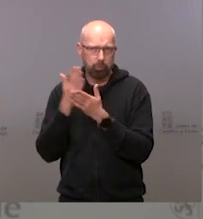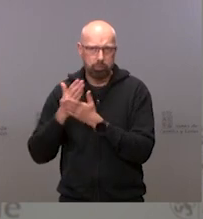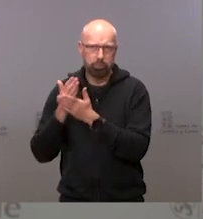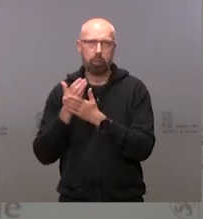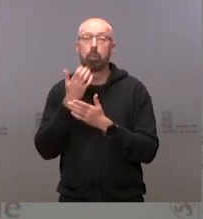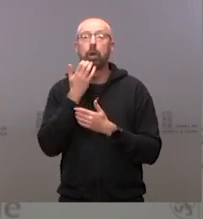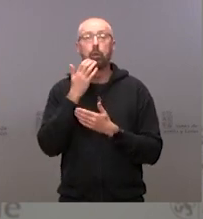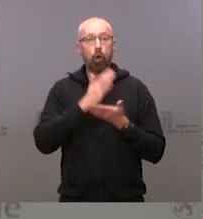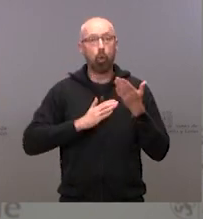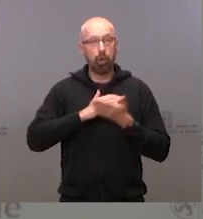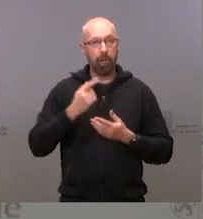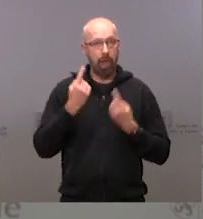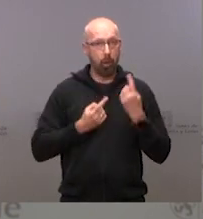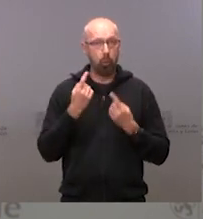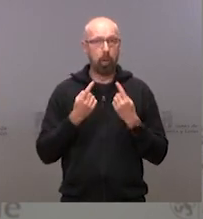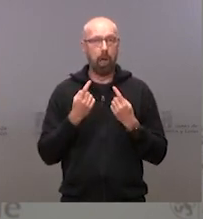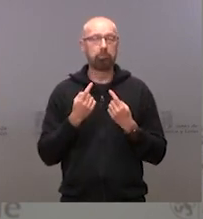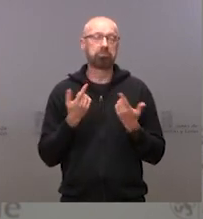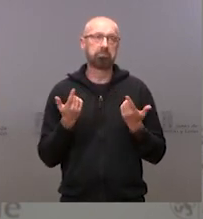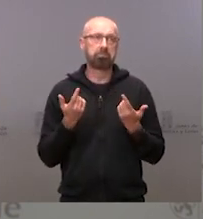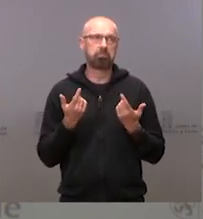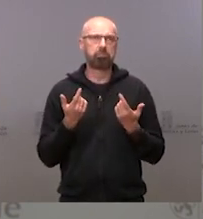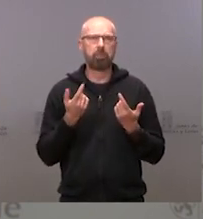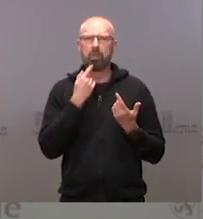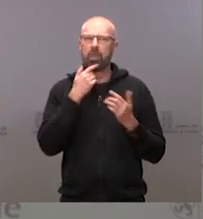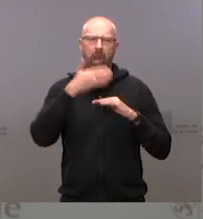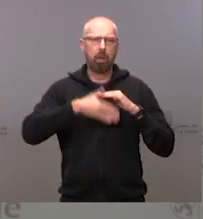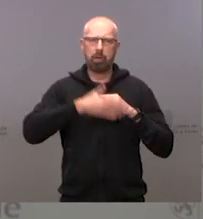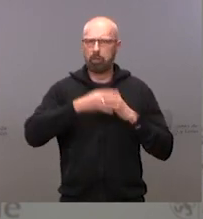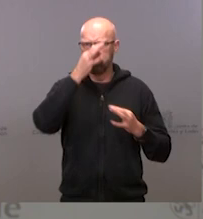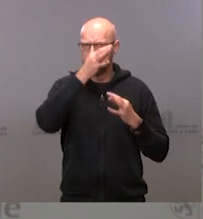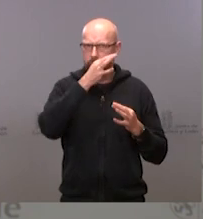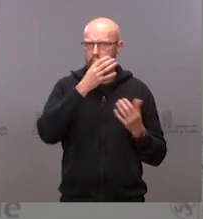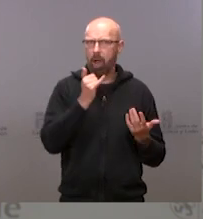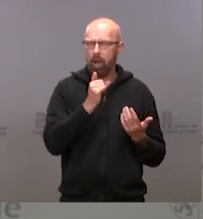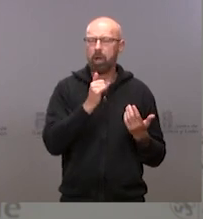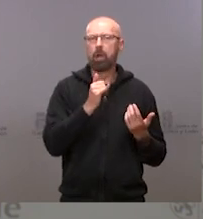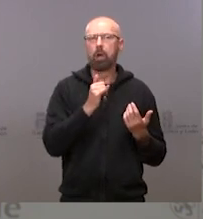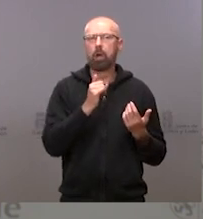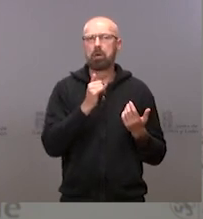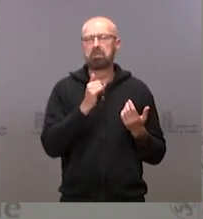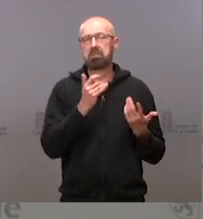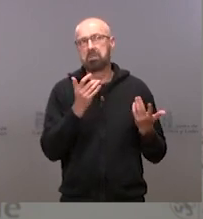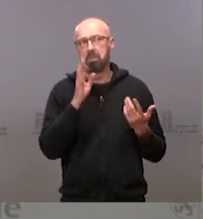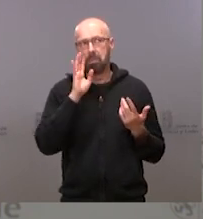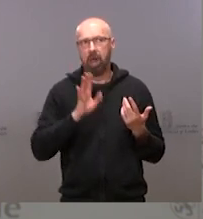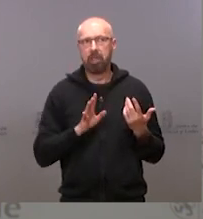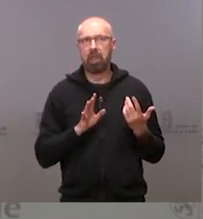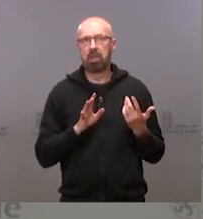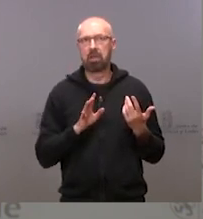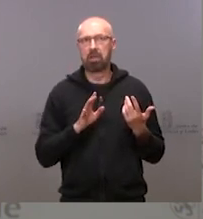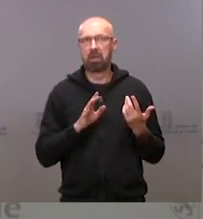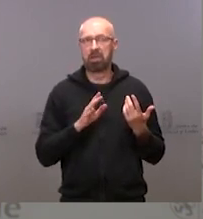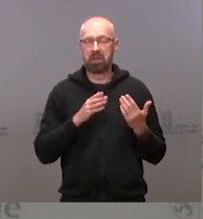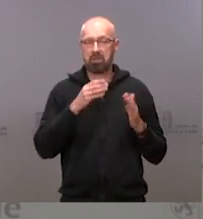comunidades autónomas que están siendo muy restrictivas no parece que esas medidas